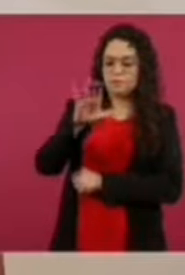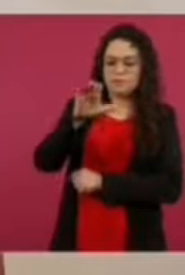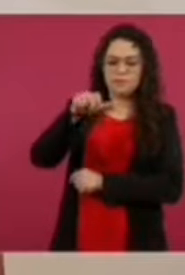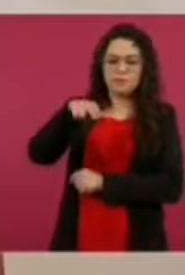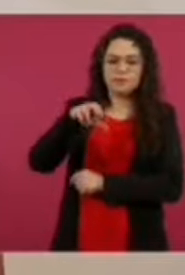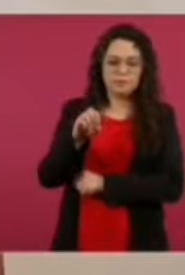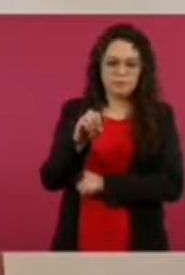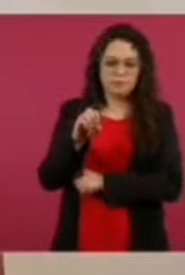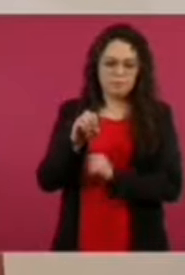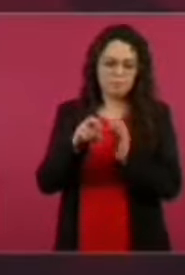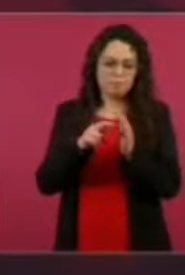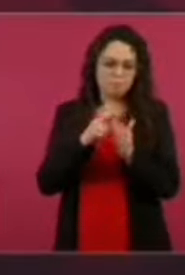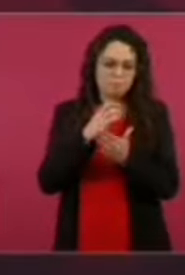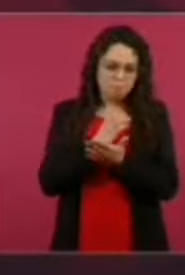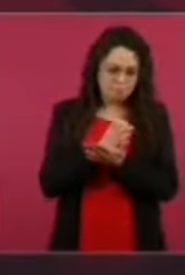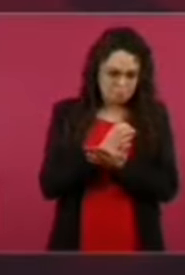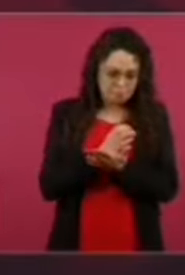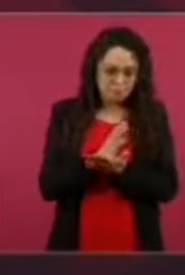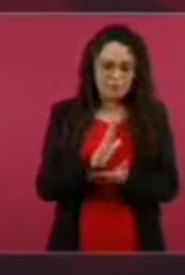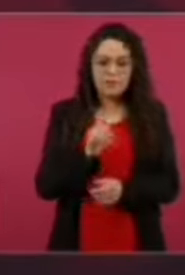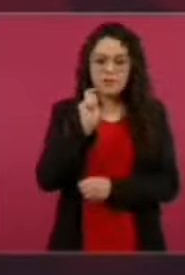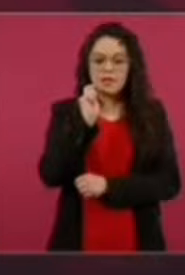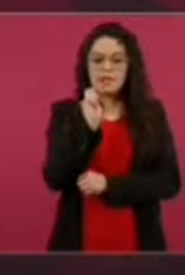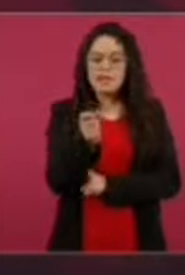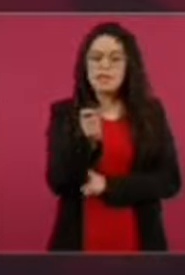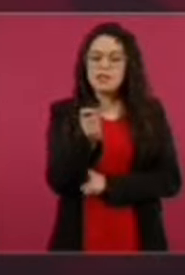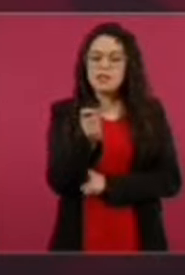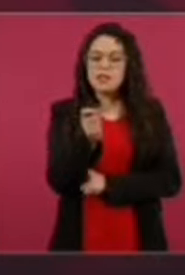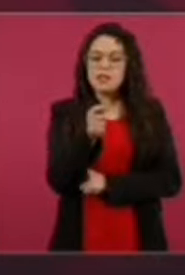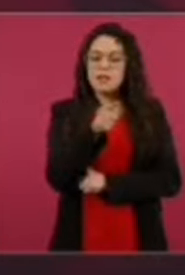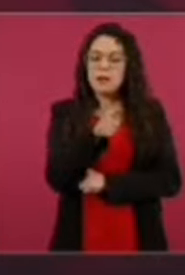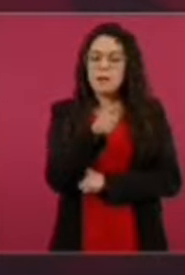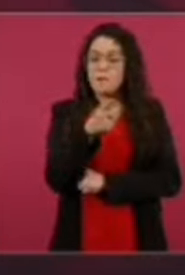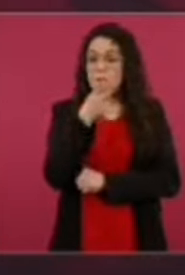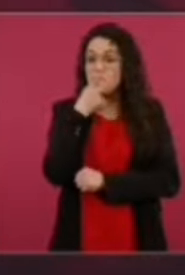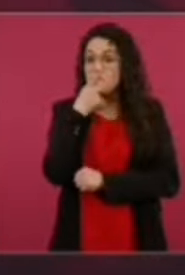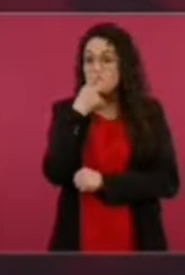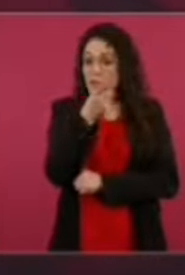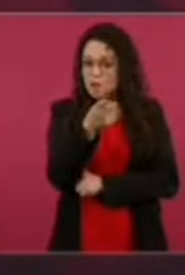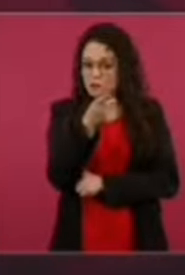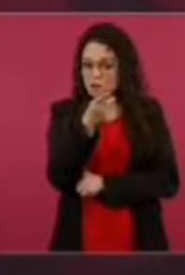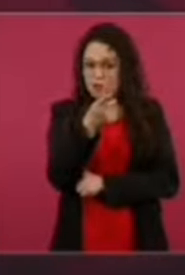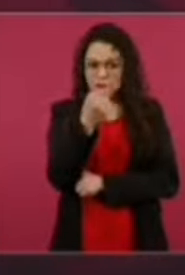Era supuestamente la reforma más